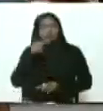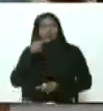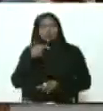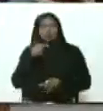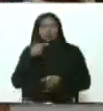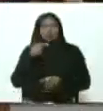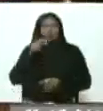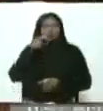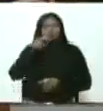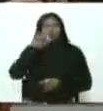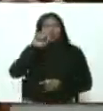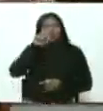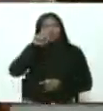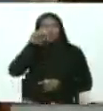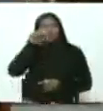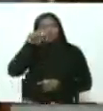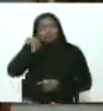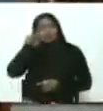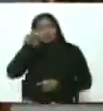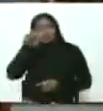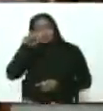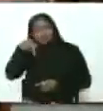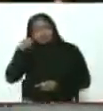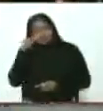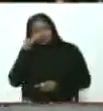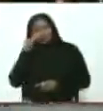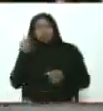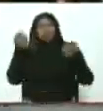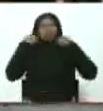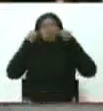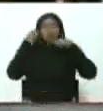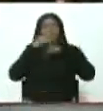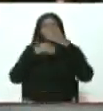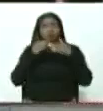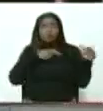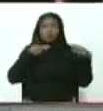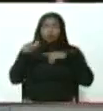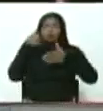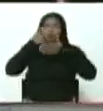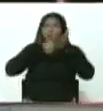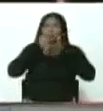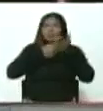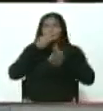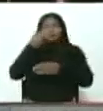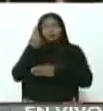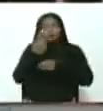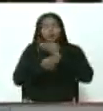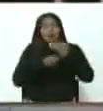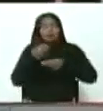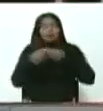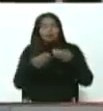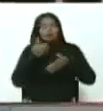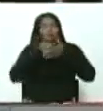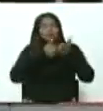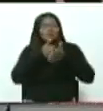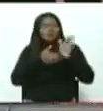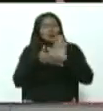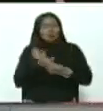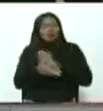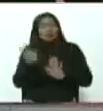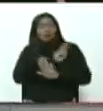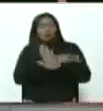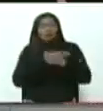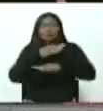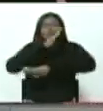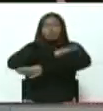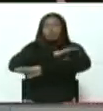Curataquiche. Mira, uno se prepara para el combate, estar listo para el combate. Lo principal para el combate es la fuerza